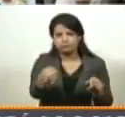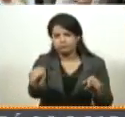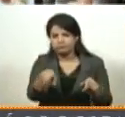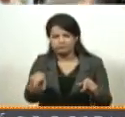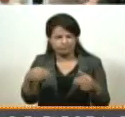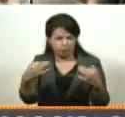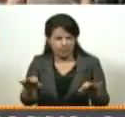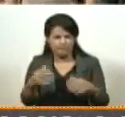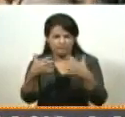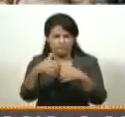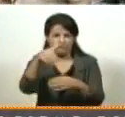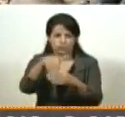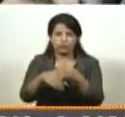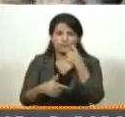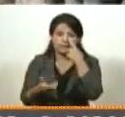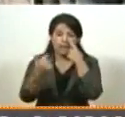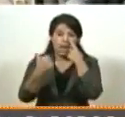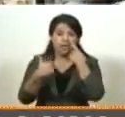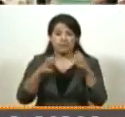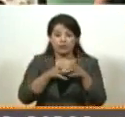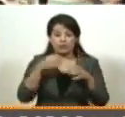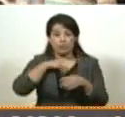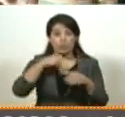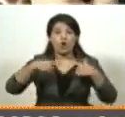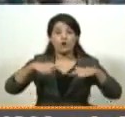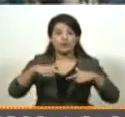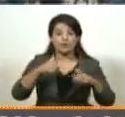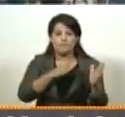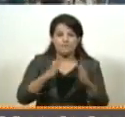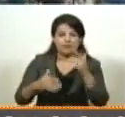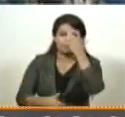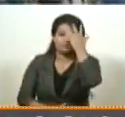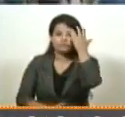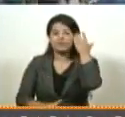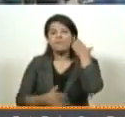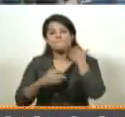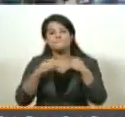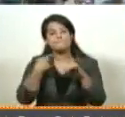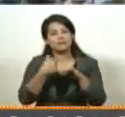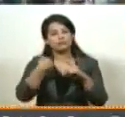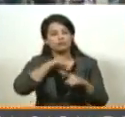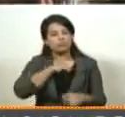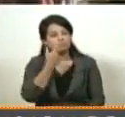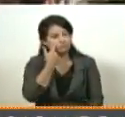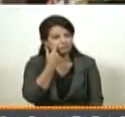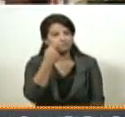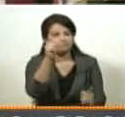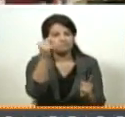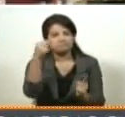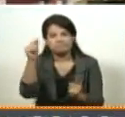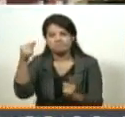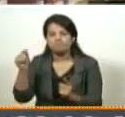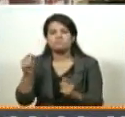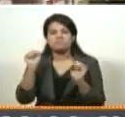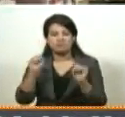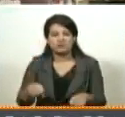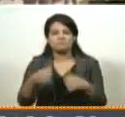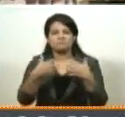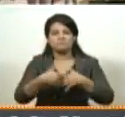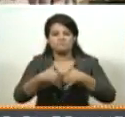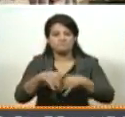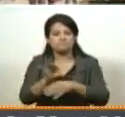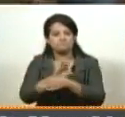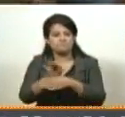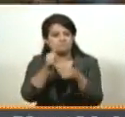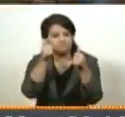dije, internamente nuestros aspectos logísticos, y estamos certificando la funcionalidad de la máquina